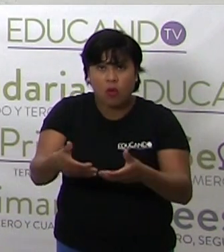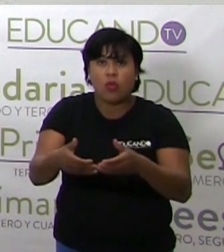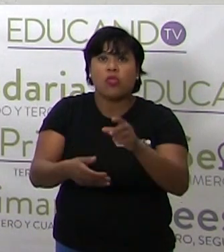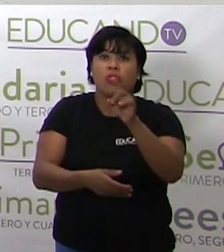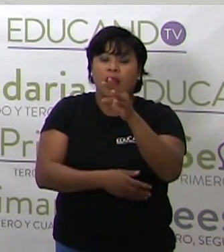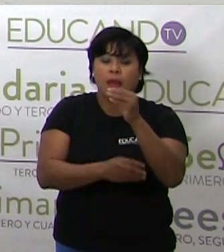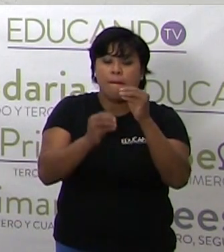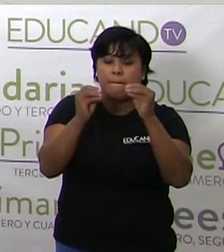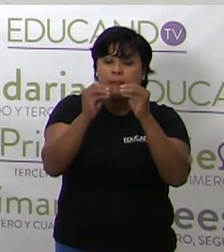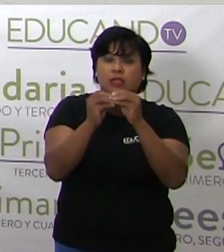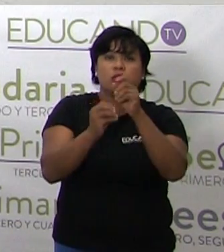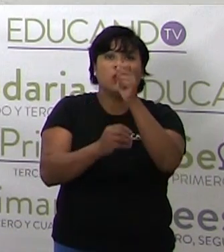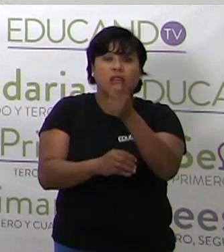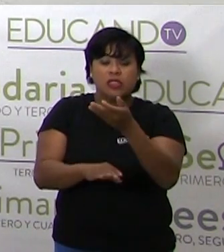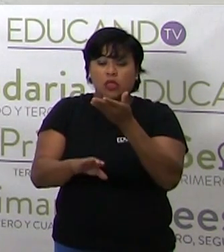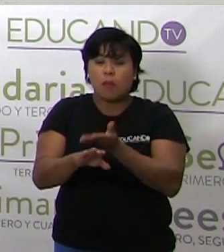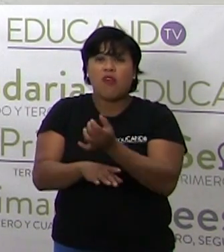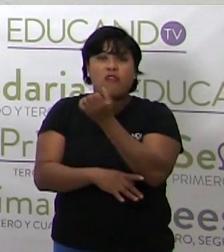Guanajuato.